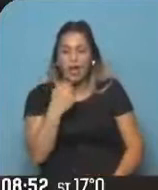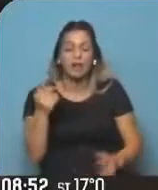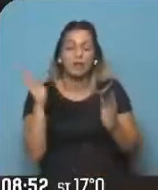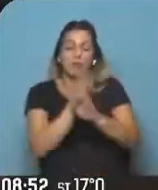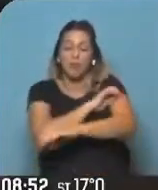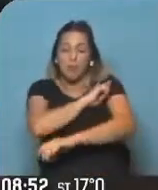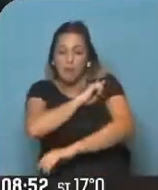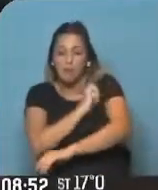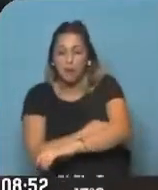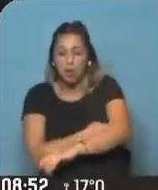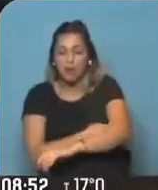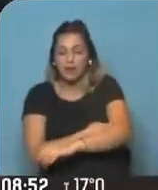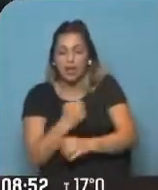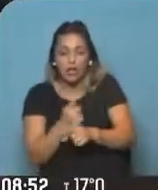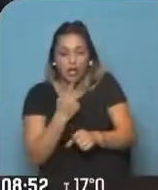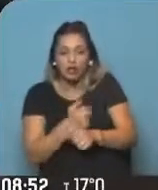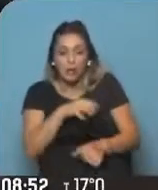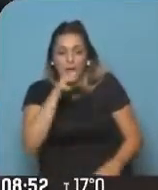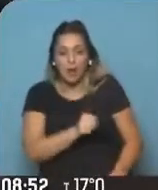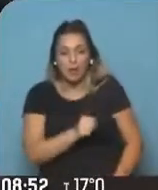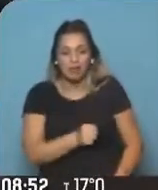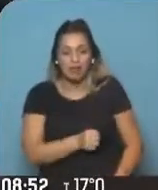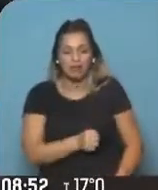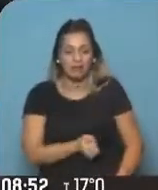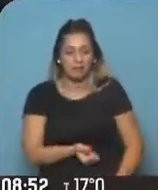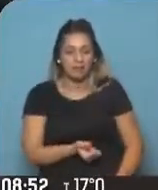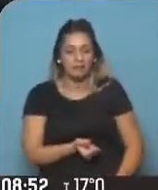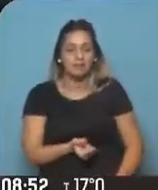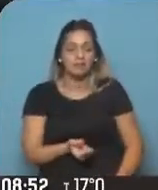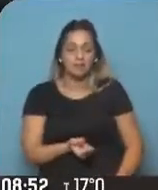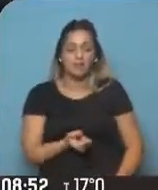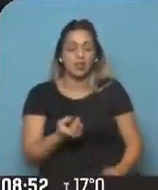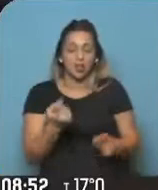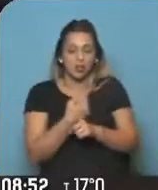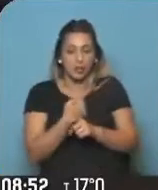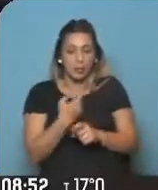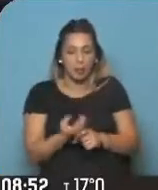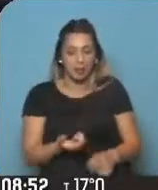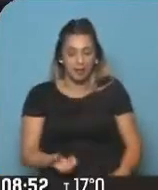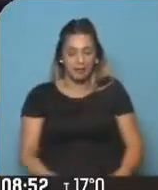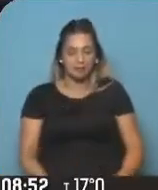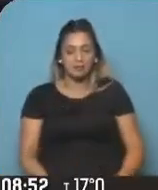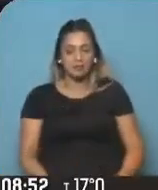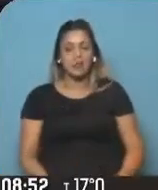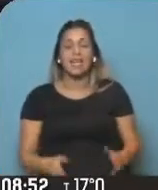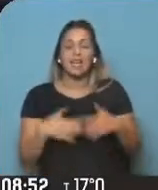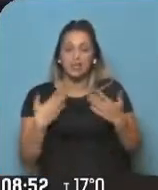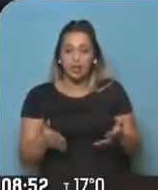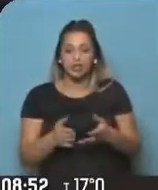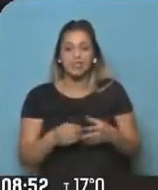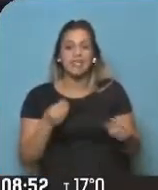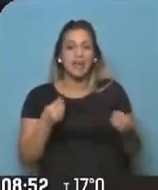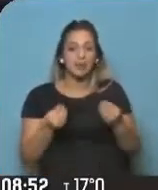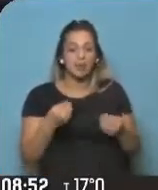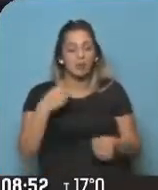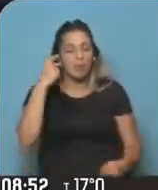potencia no son posibles de repeler de la misma manera o de absorver socialmente de la misma manera que hasta ahora por lo tanto lo que se puede